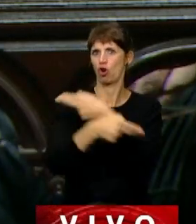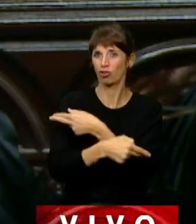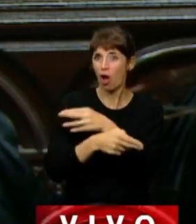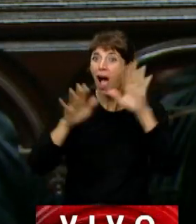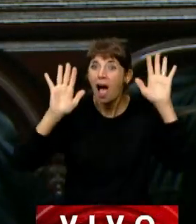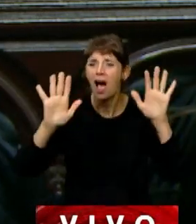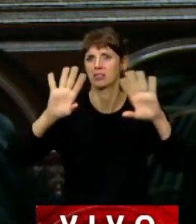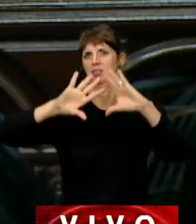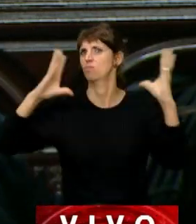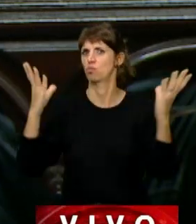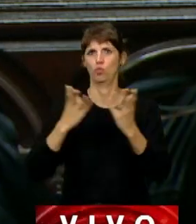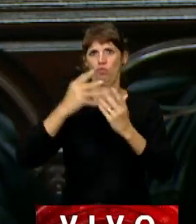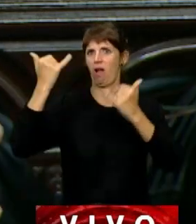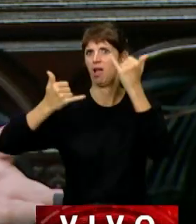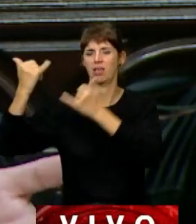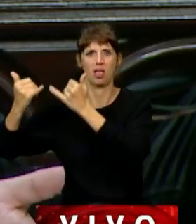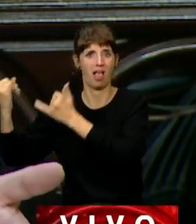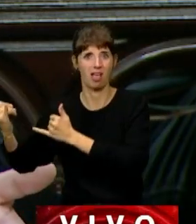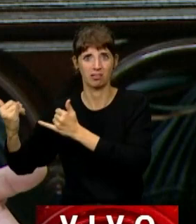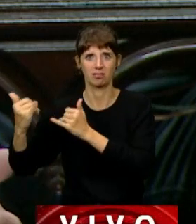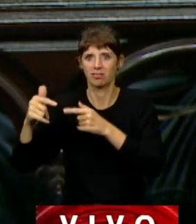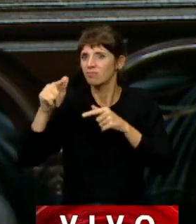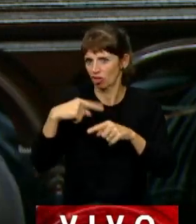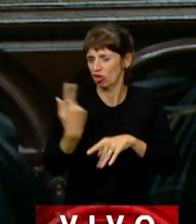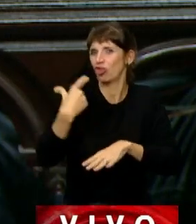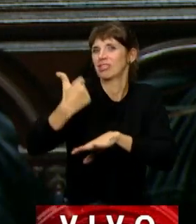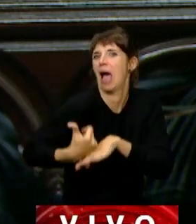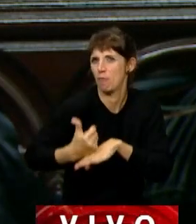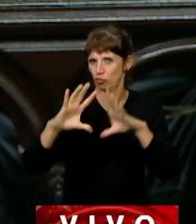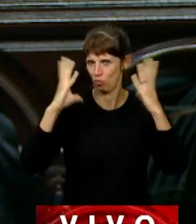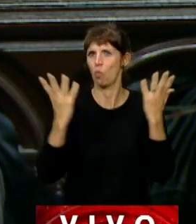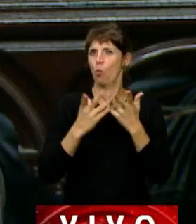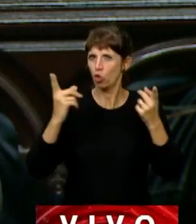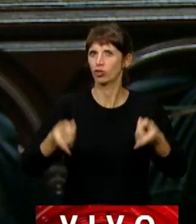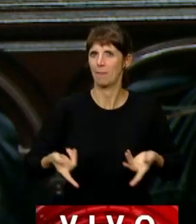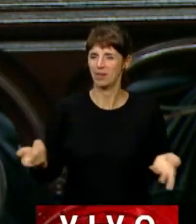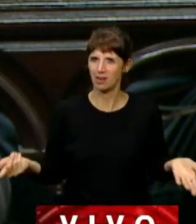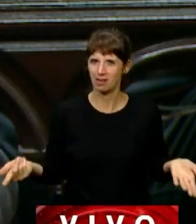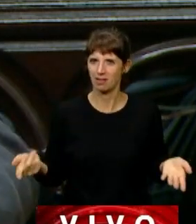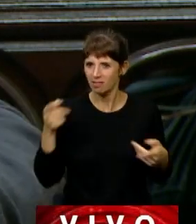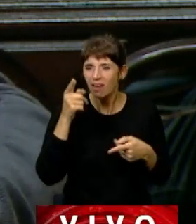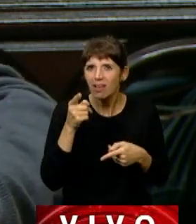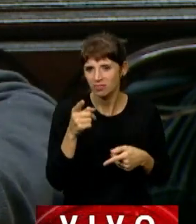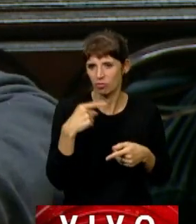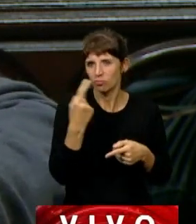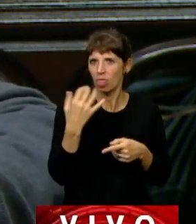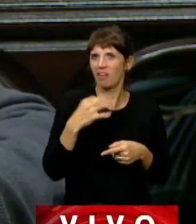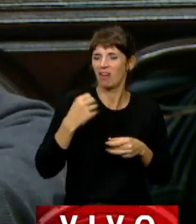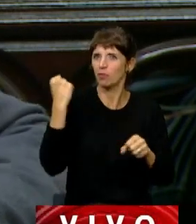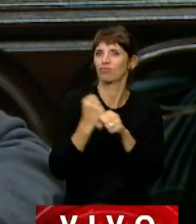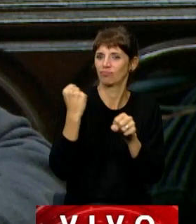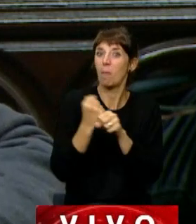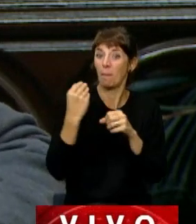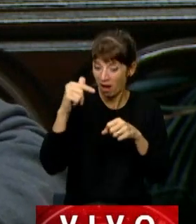tenemos. Y en este mundo nos toca legislar a nosotros. Y en este mundo nosotros tenemos que tratar de hacer lo imposible para que esta